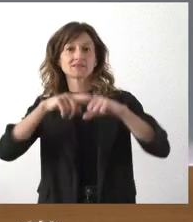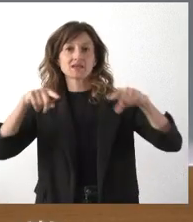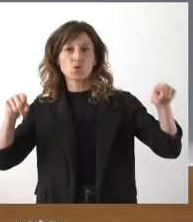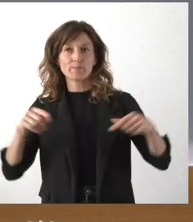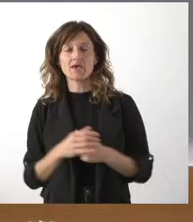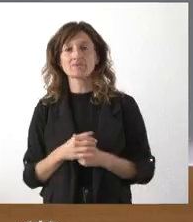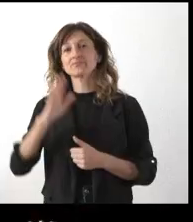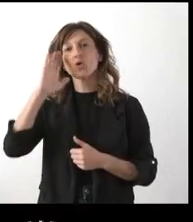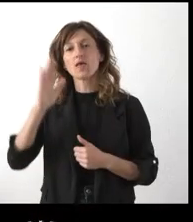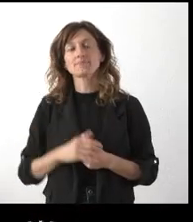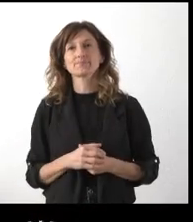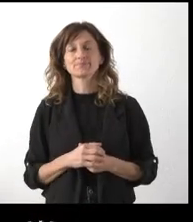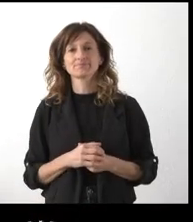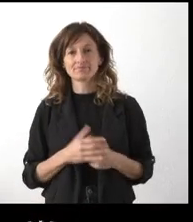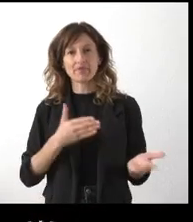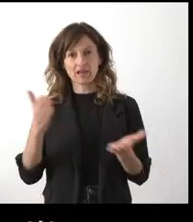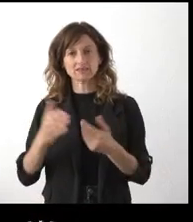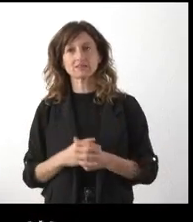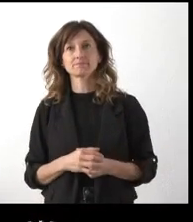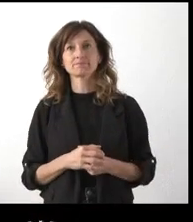Hola begoña adelante